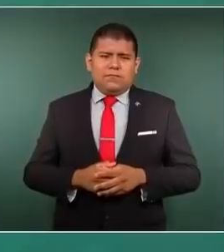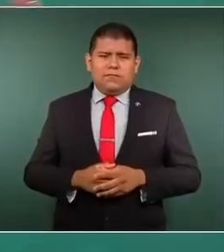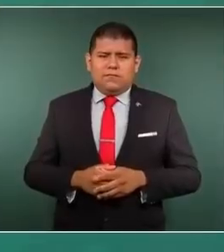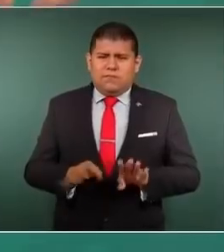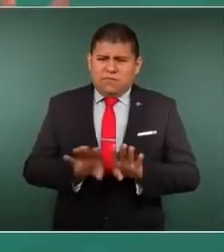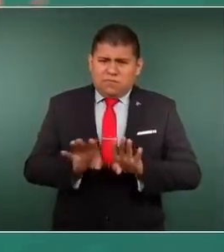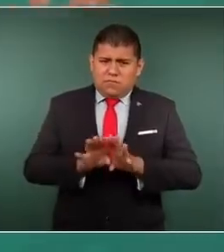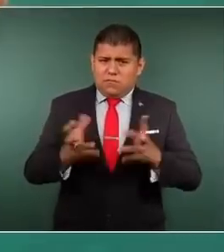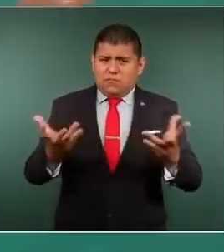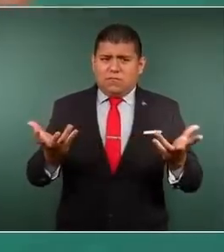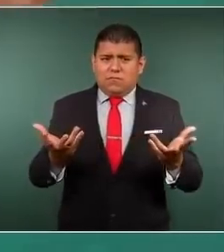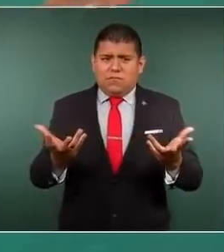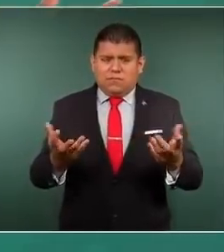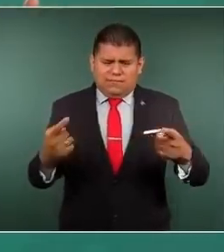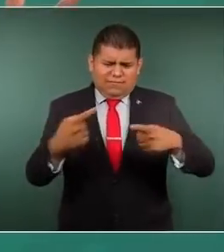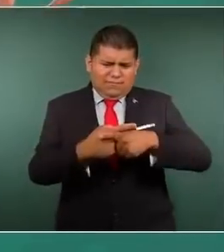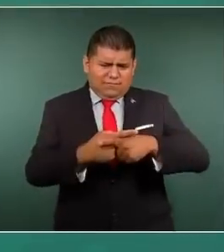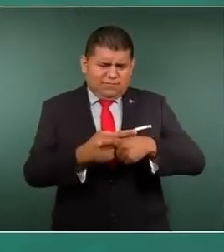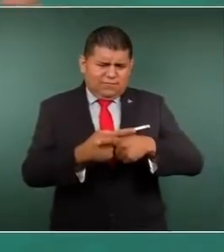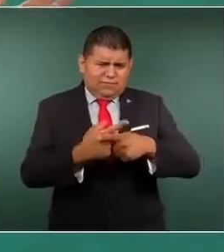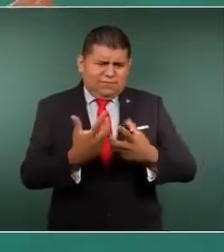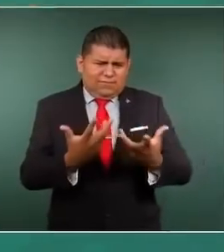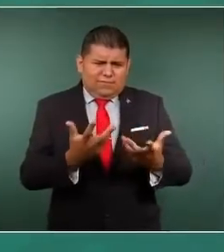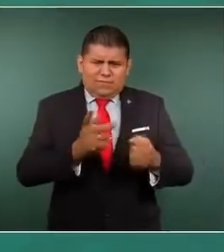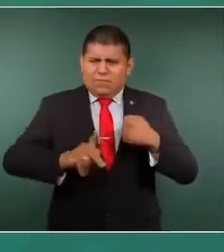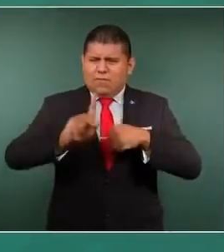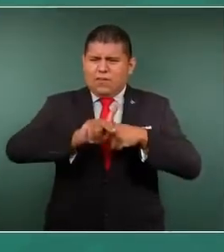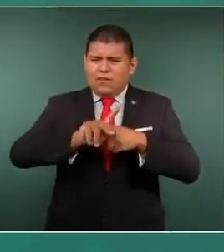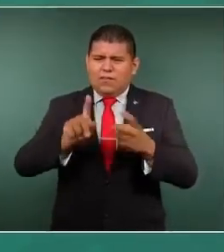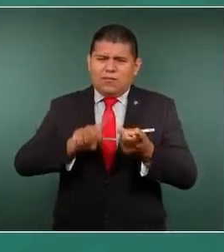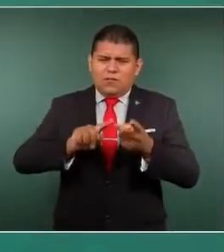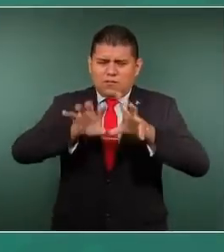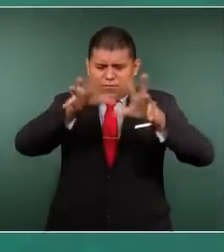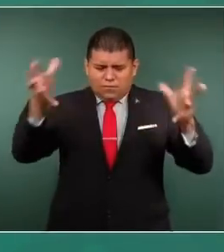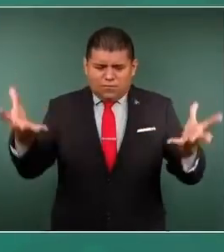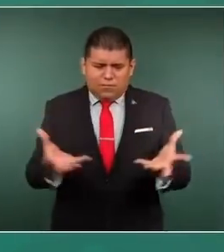donde sucede esto en qué país